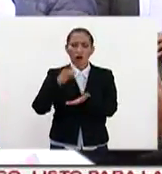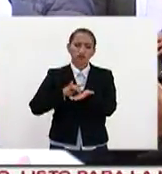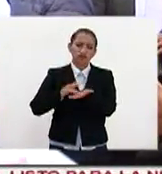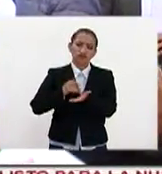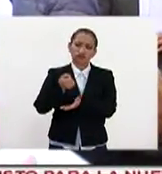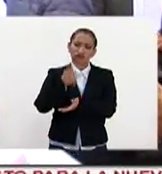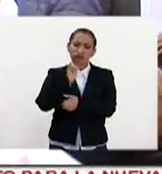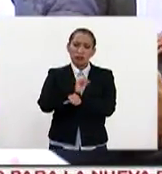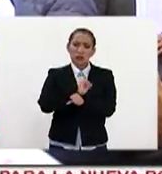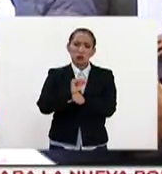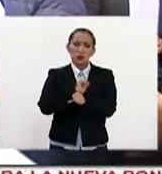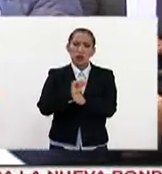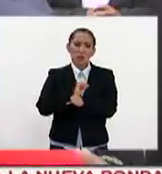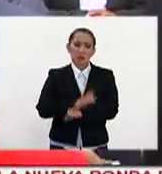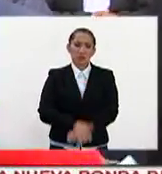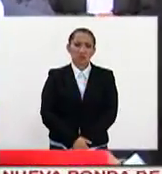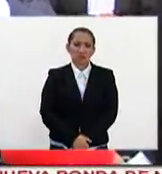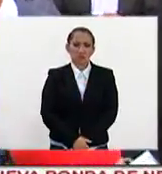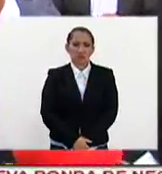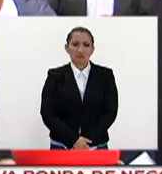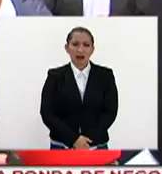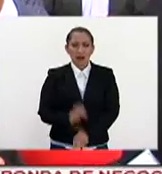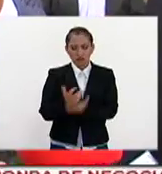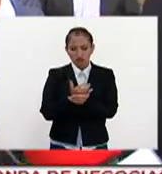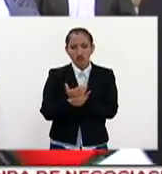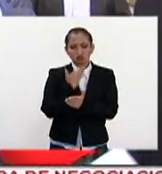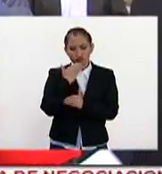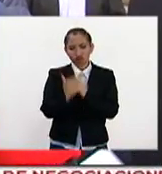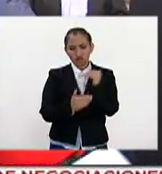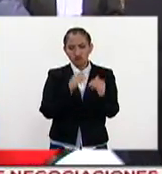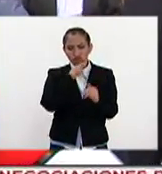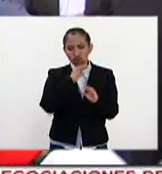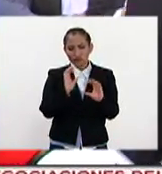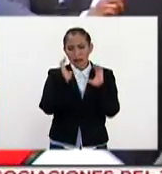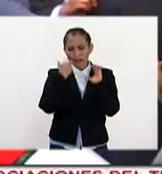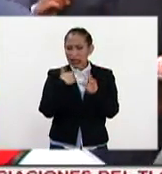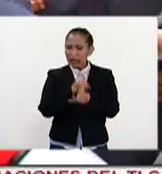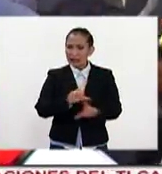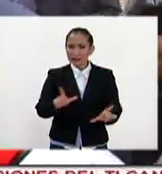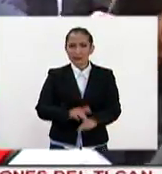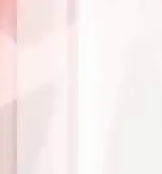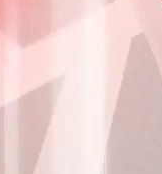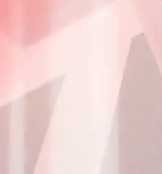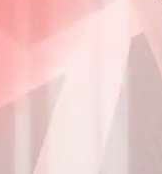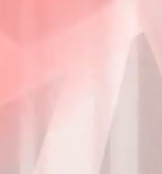que estamos siguiendo. La recuperación ha sido bastante rápida, entonces ya estamos listos.